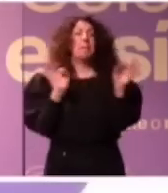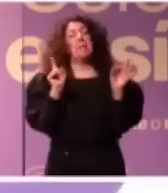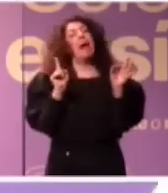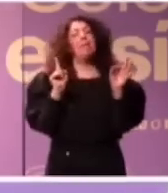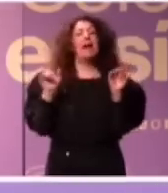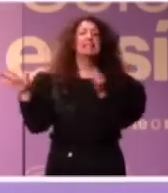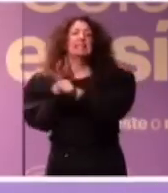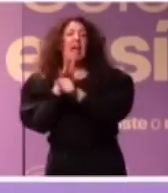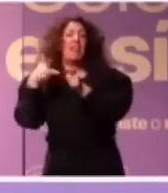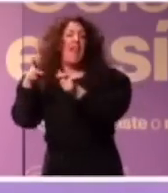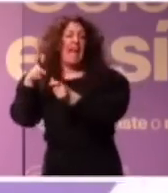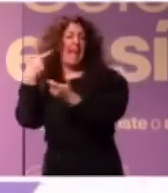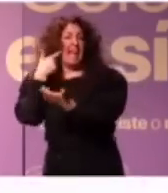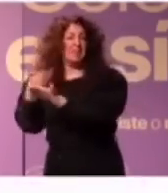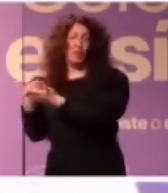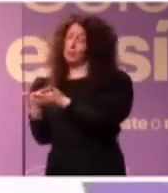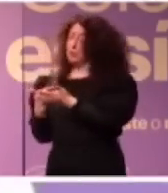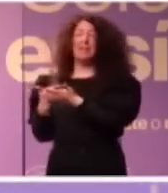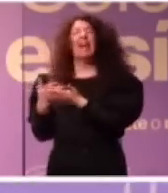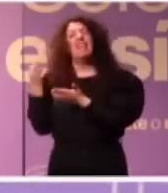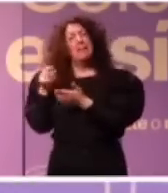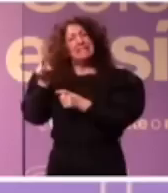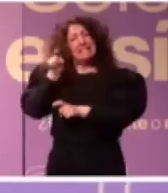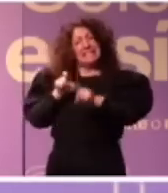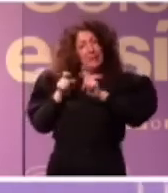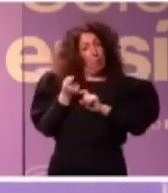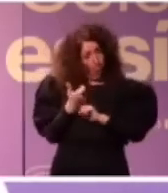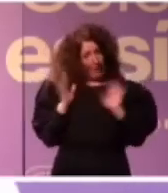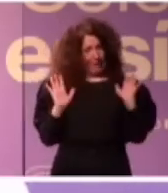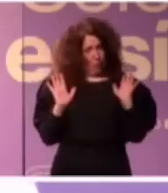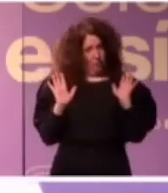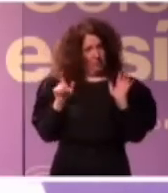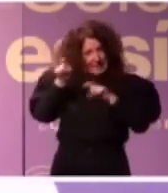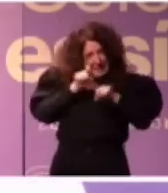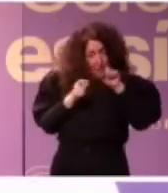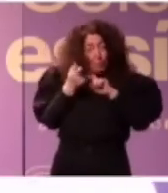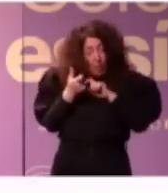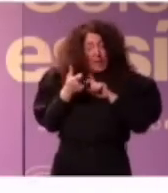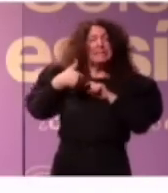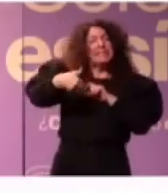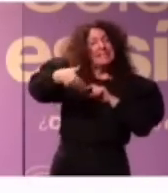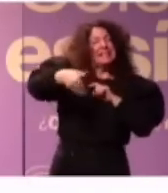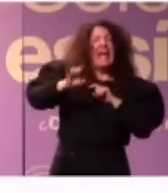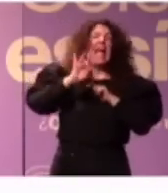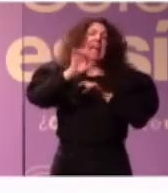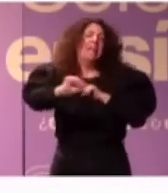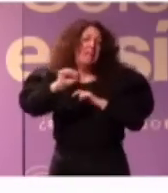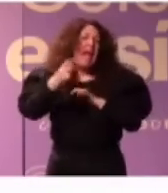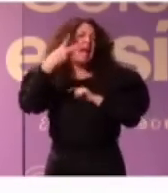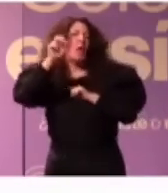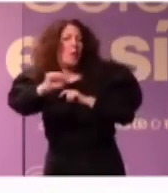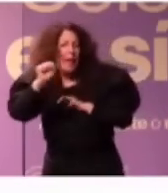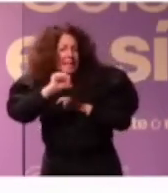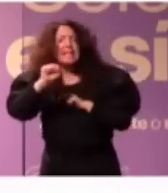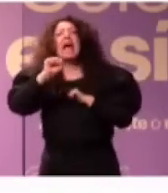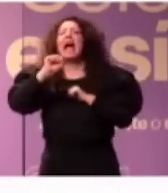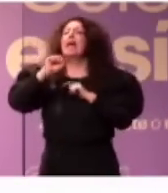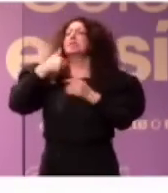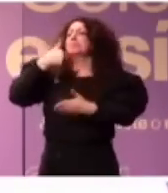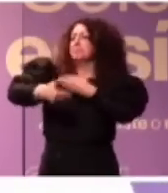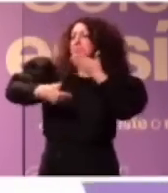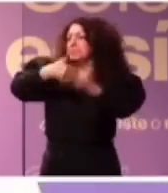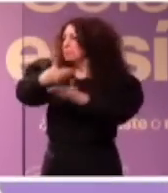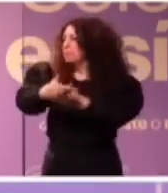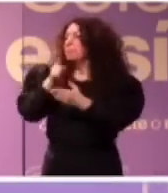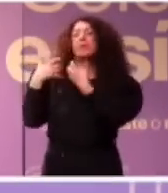Así que vamos a retroceder un poquito y ya dentro de 15, 20 o 30 años, pues que vuestras nietas